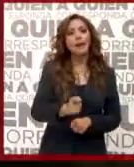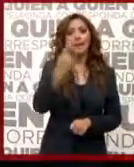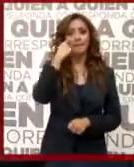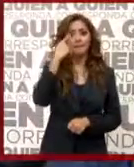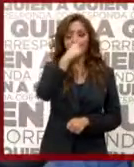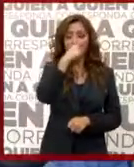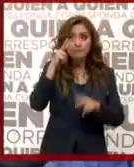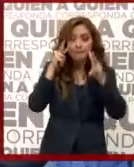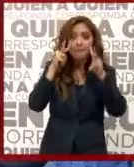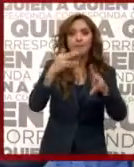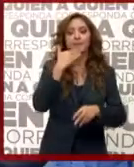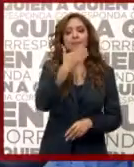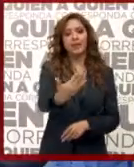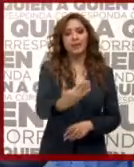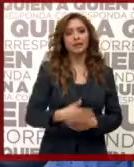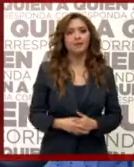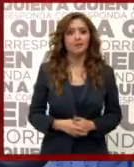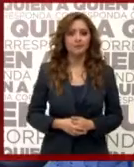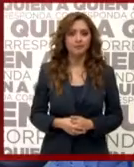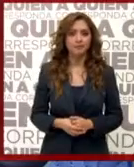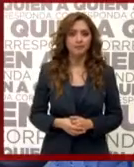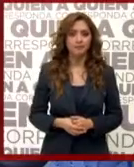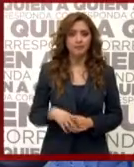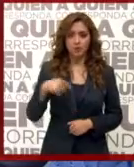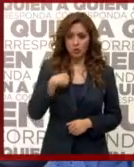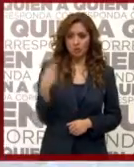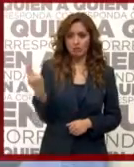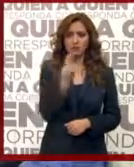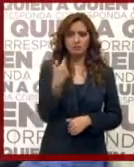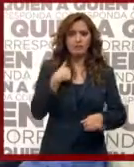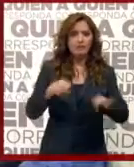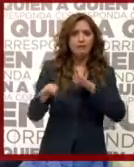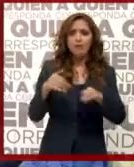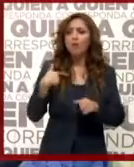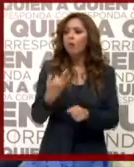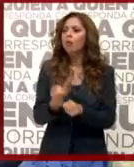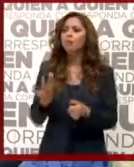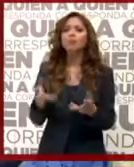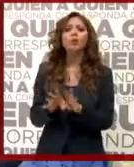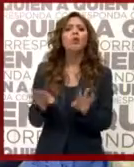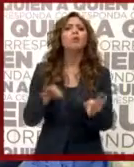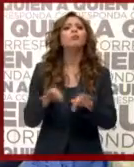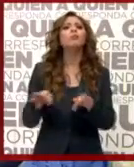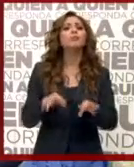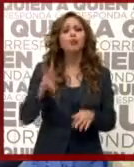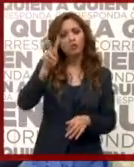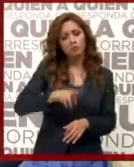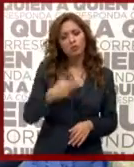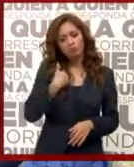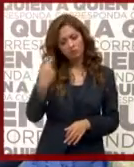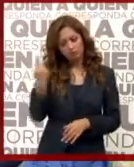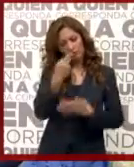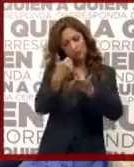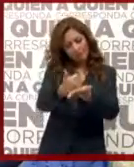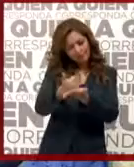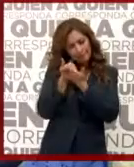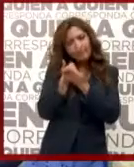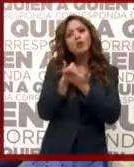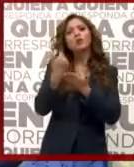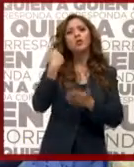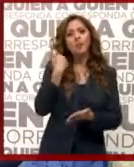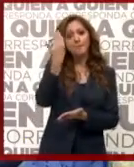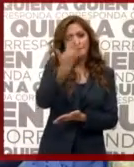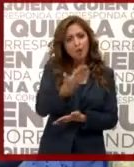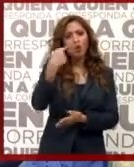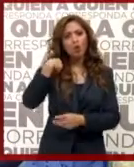vista. Y yo necesito trabajar. No puedo trabajar. Hoy me hace falta que me auxilien. Por eso me